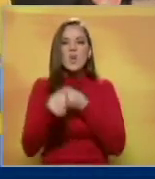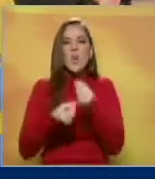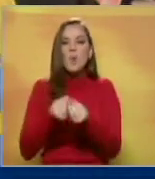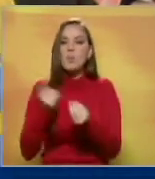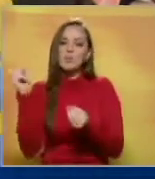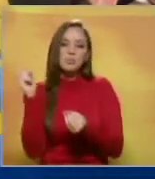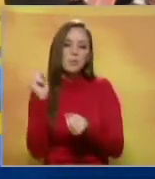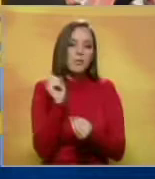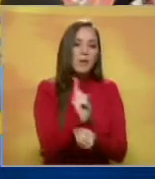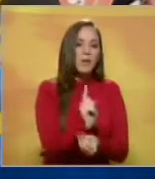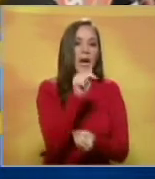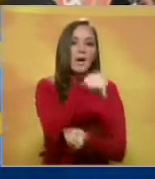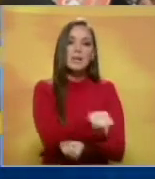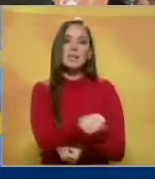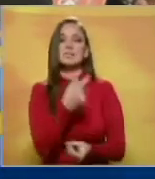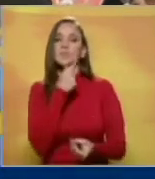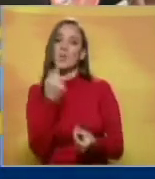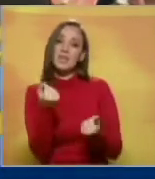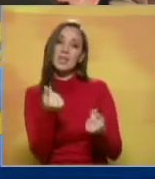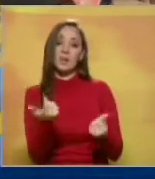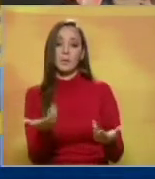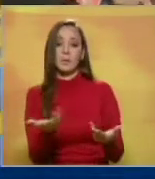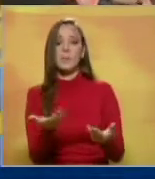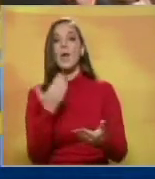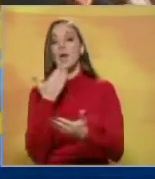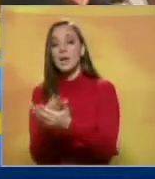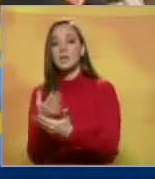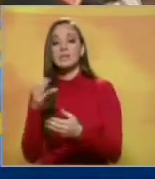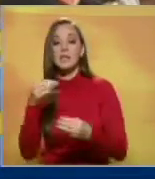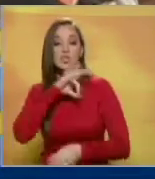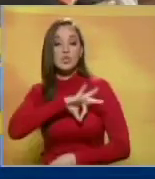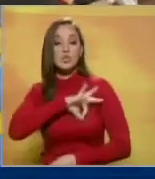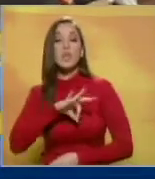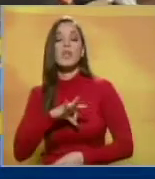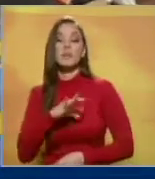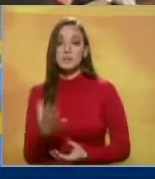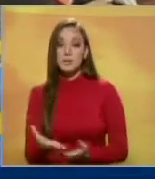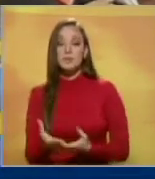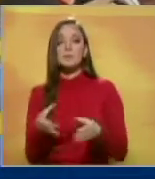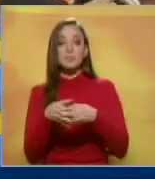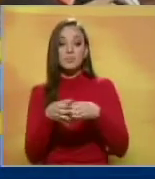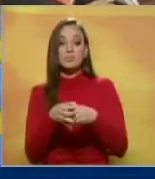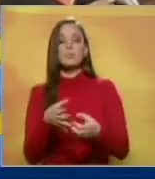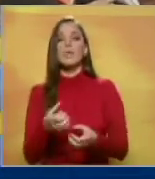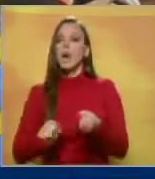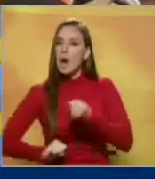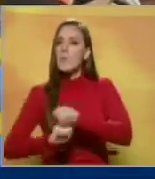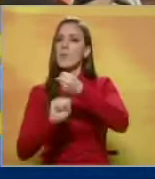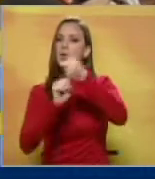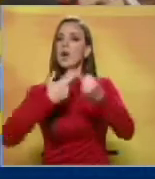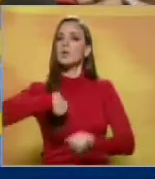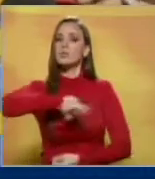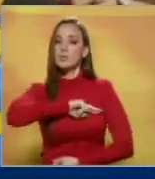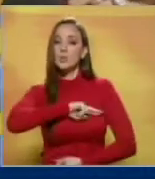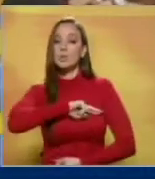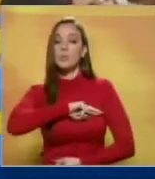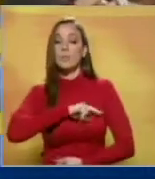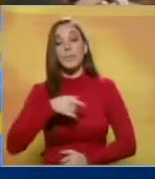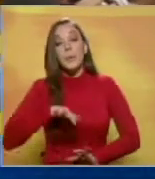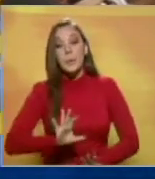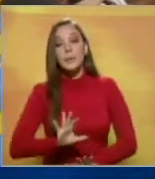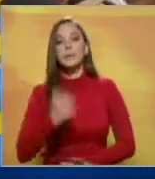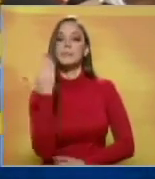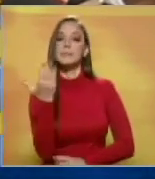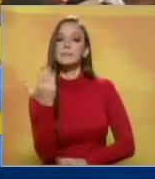en en este momento pero bueno gracias a la sociedad civil que de una manera u otra nos han estado apoyando sí y bueno